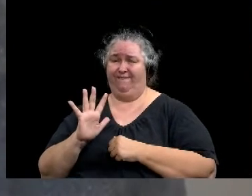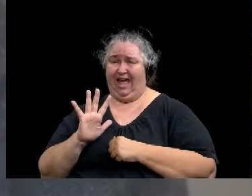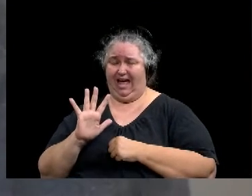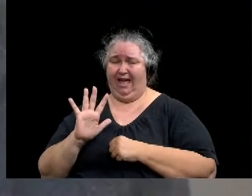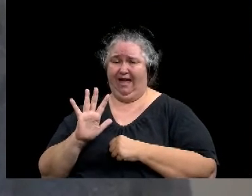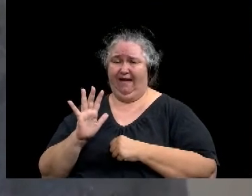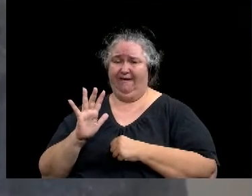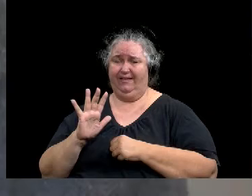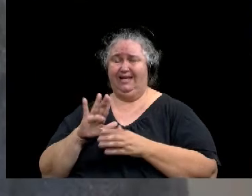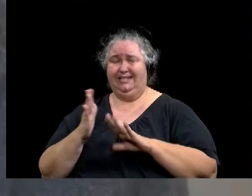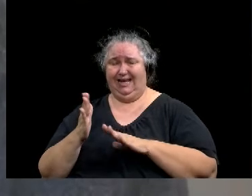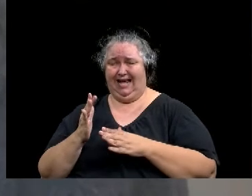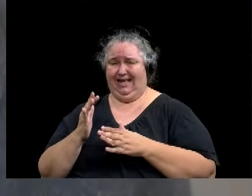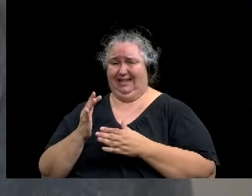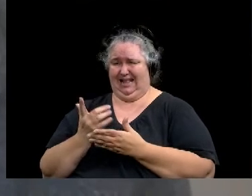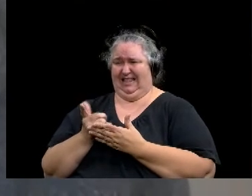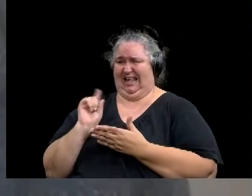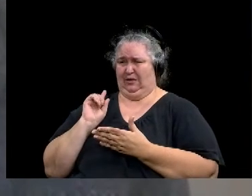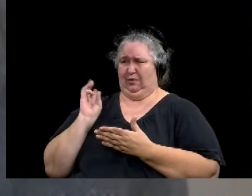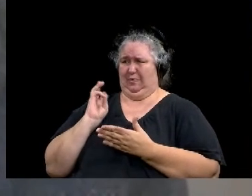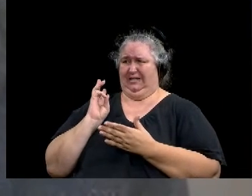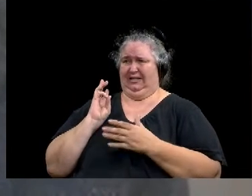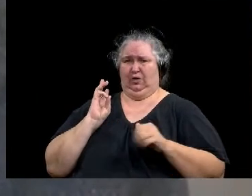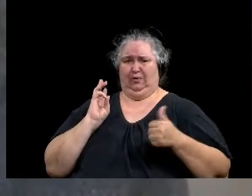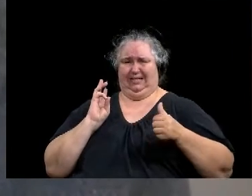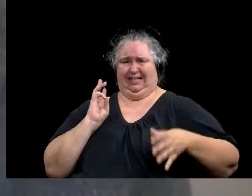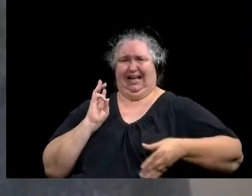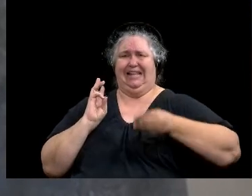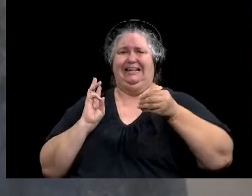también dice de 5 muertes